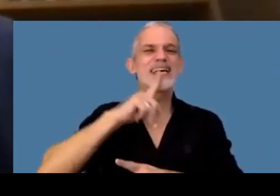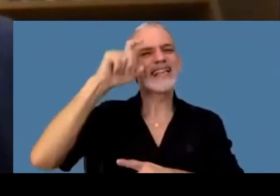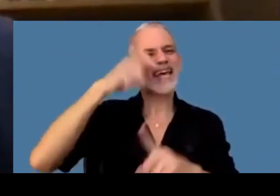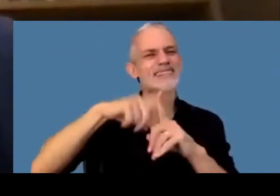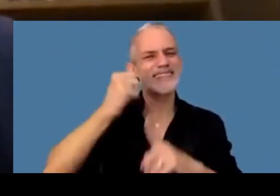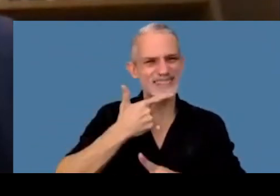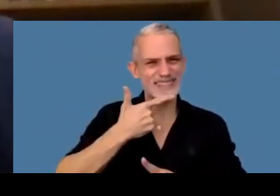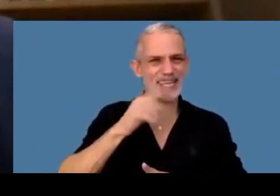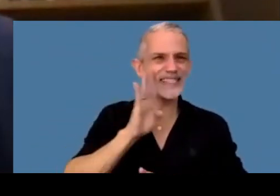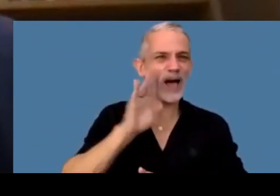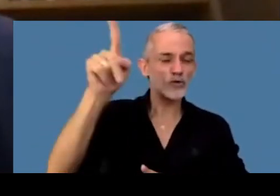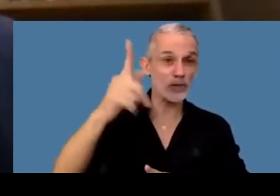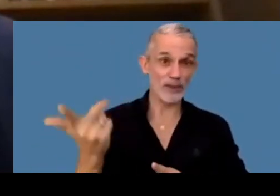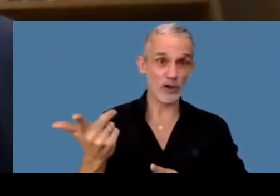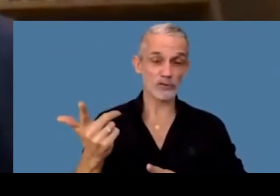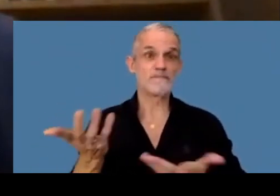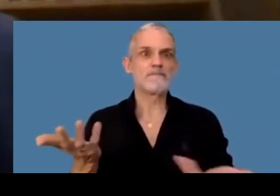Entonces, ahí hay una cuestión